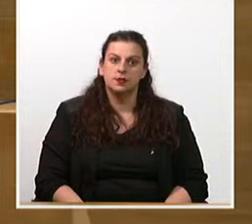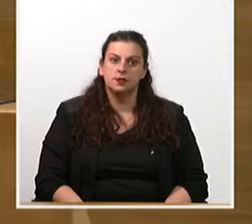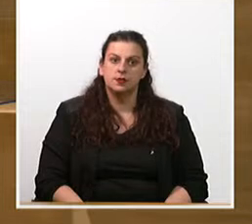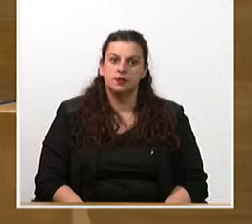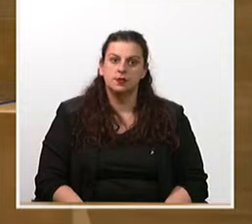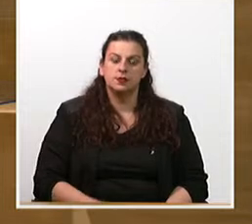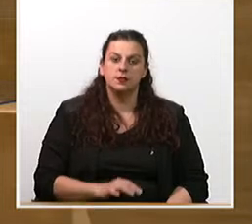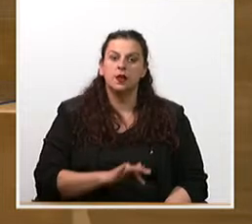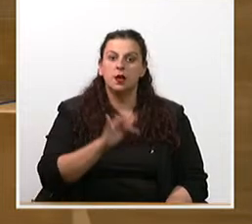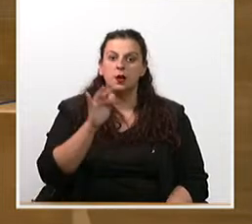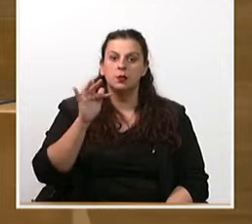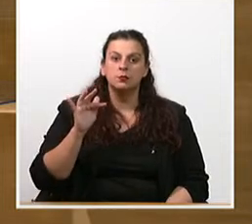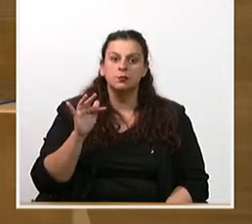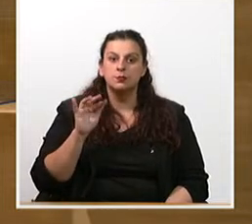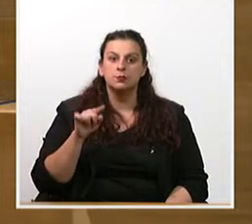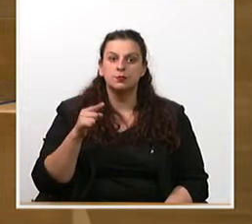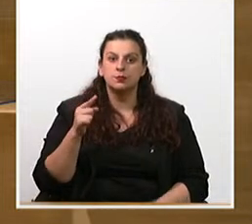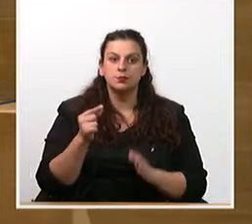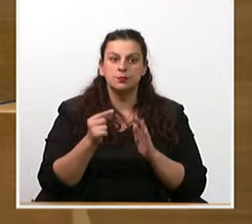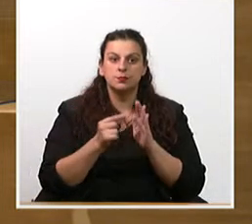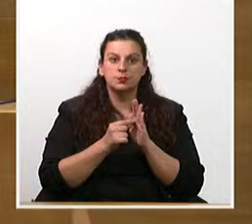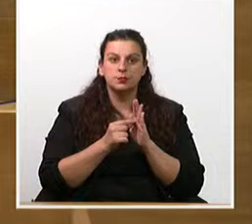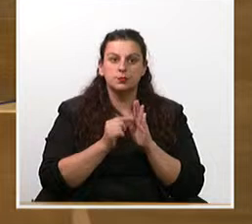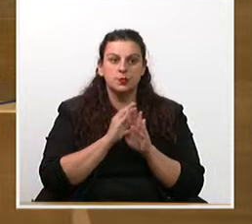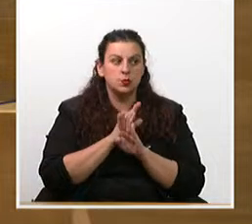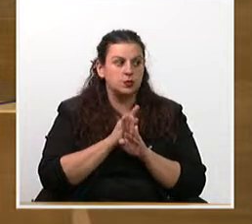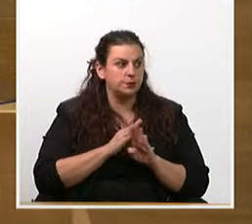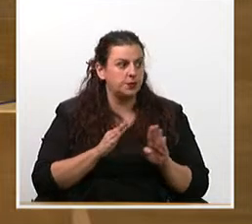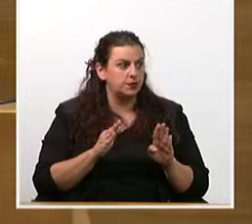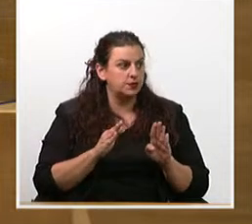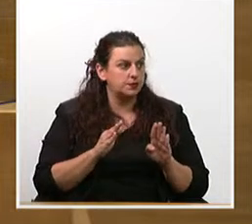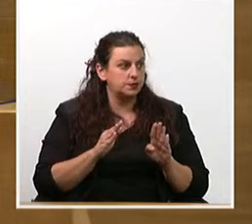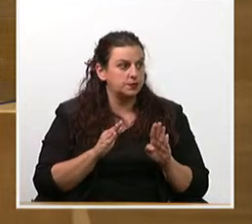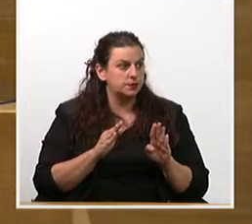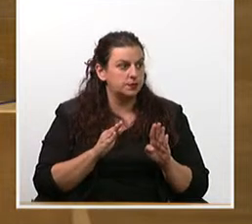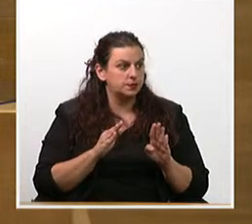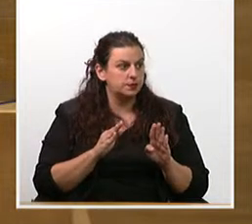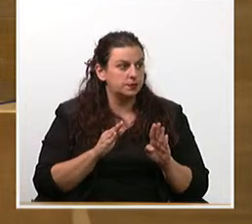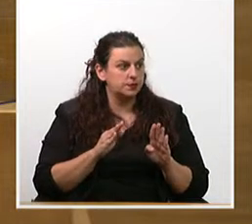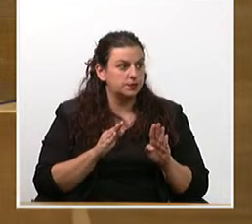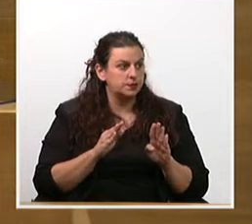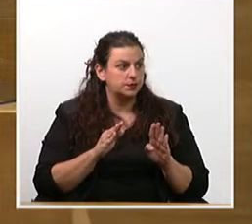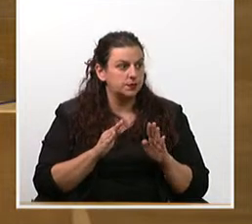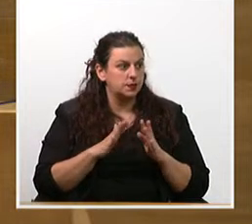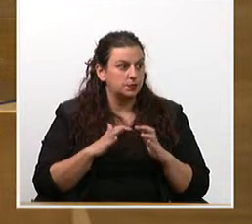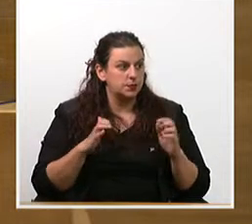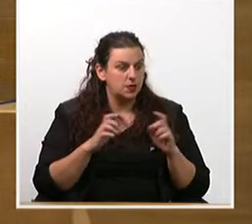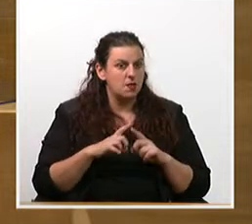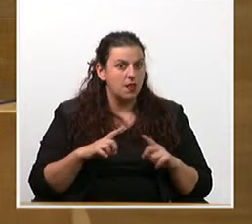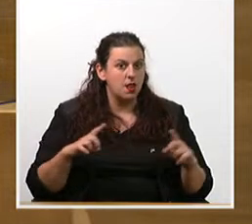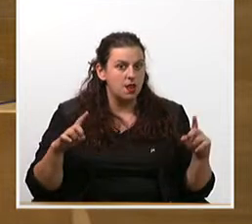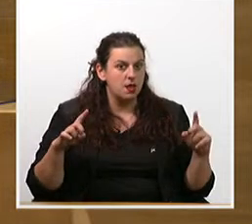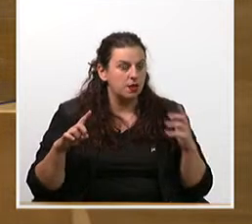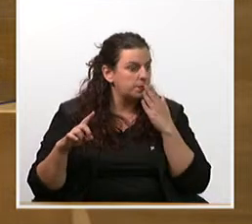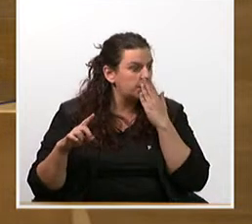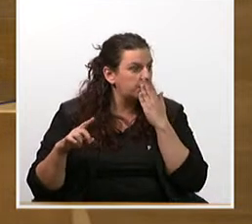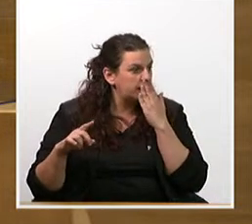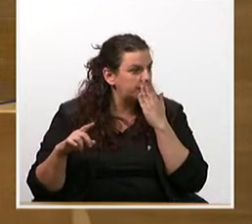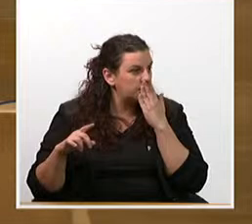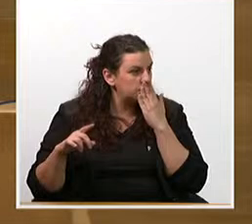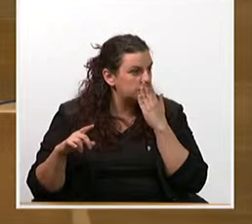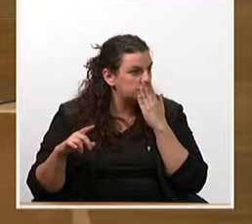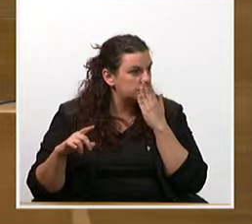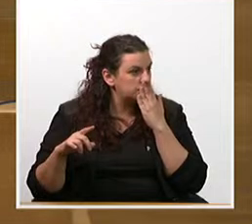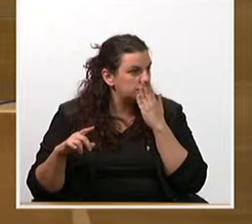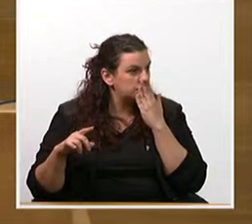vamos a pasar al al siguiente punto y último del orden del día eh yo sé que el pleno es largo señorías pero les pediría que no estuvieran todo